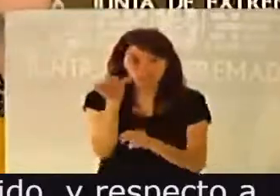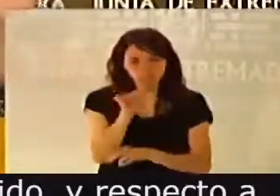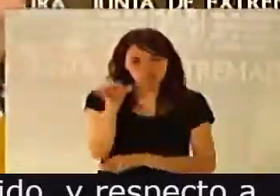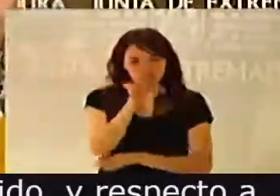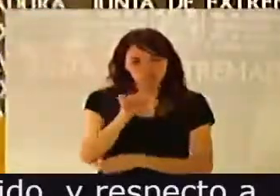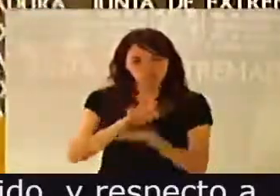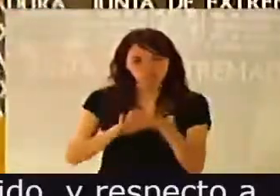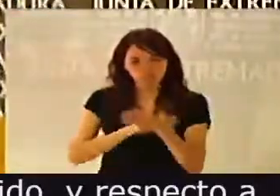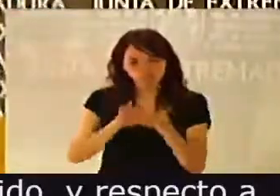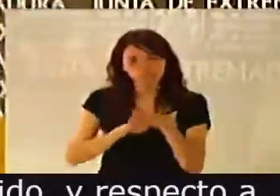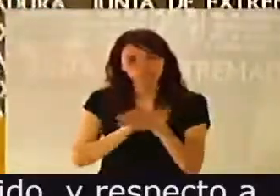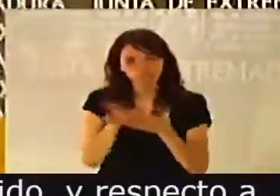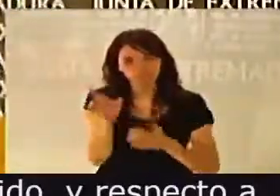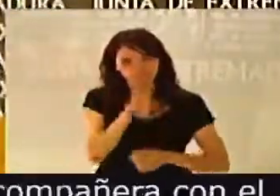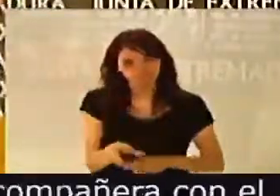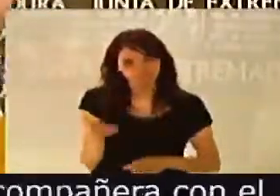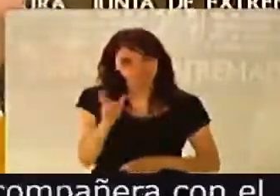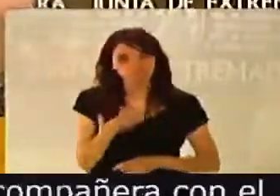semanas.